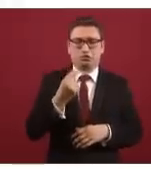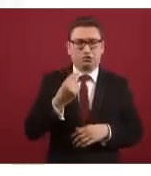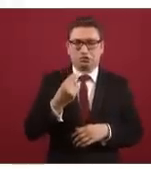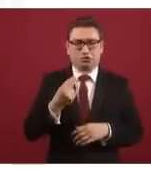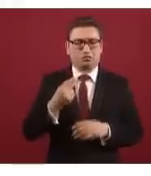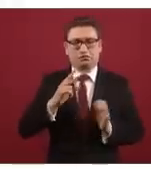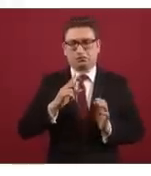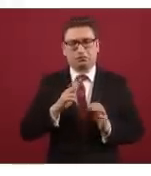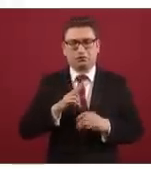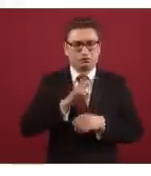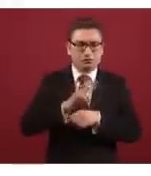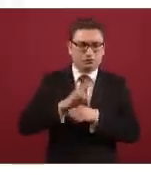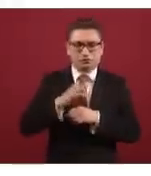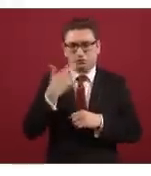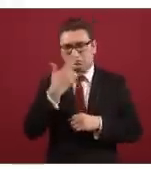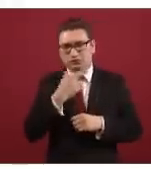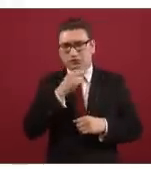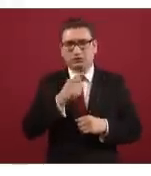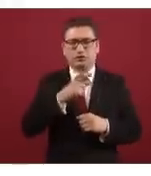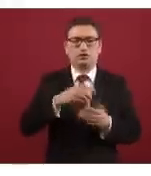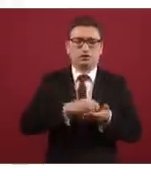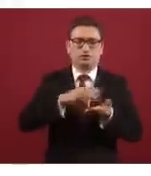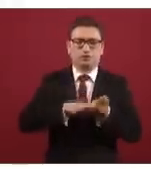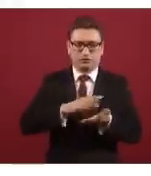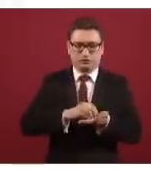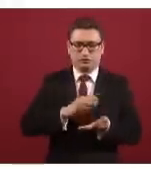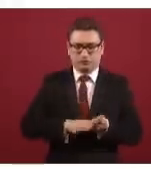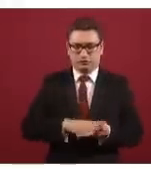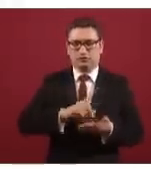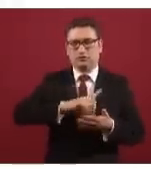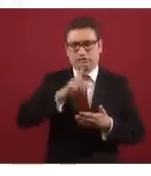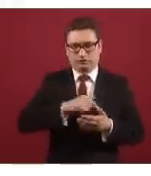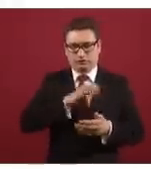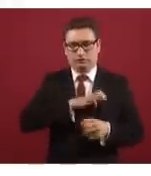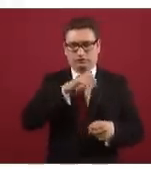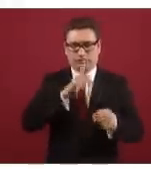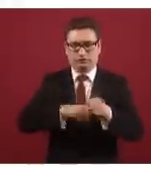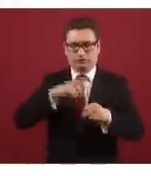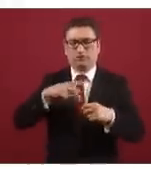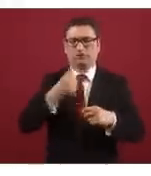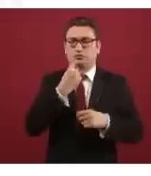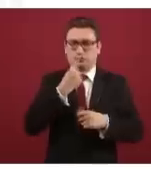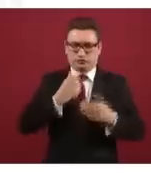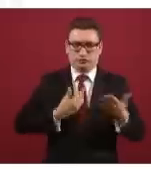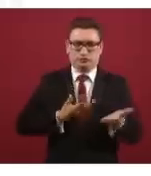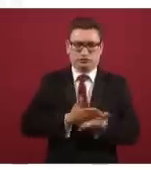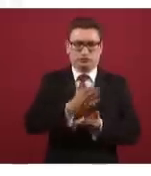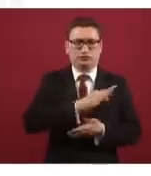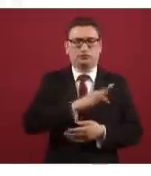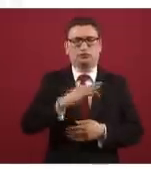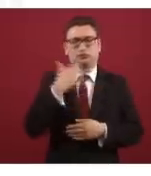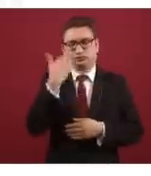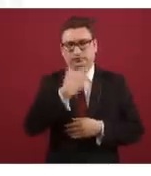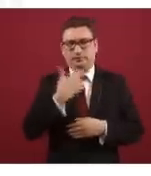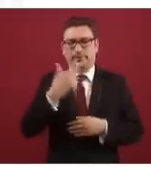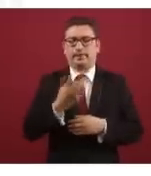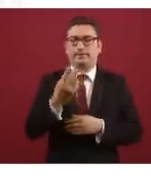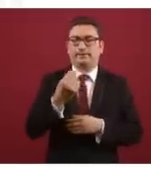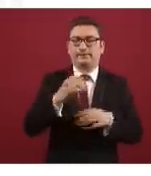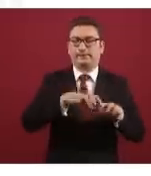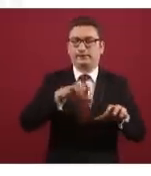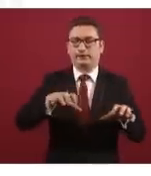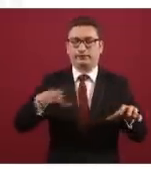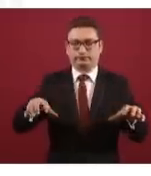la verificación y se van acumulando para un operativo especial con fuerza pública, 9 estaciones de